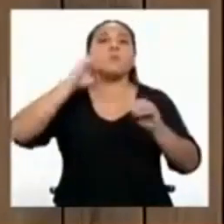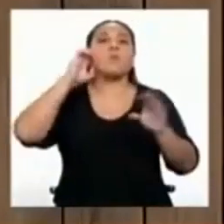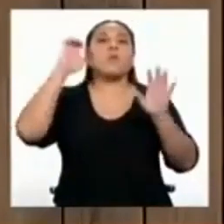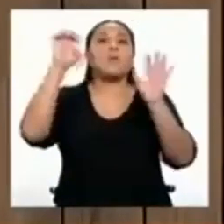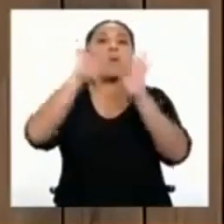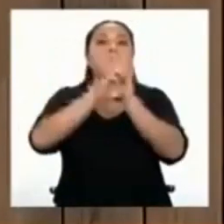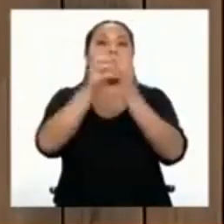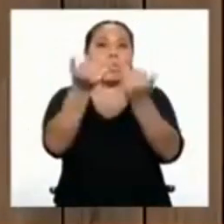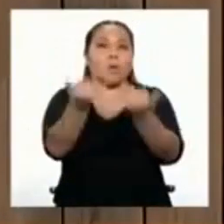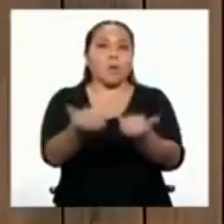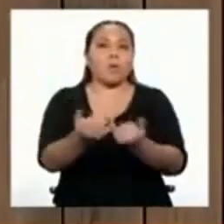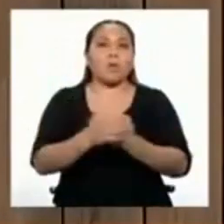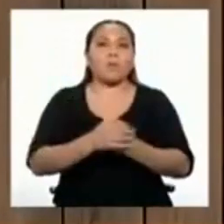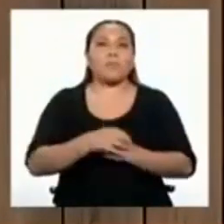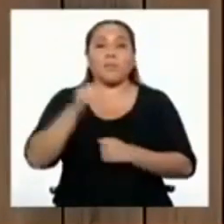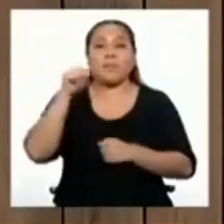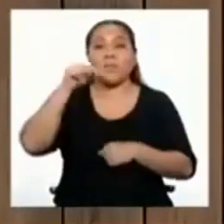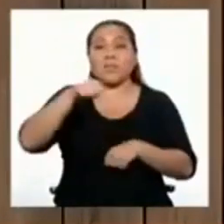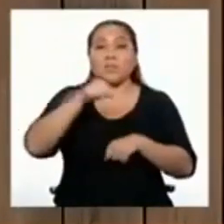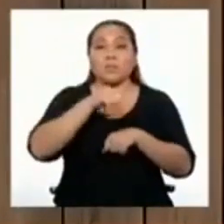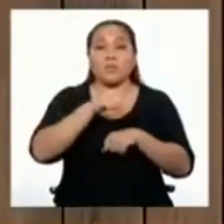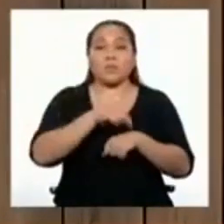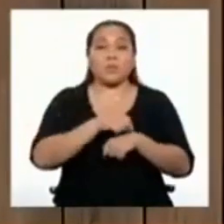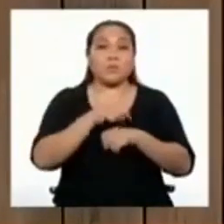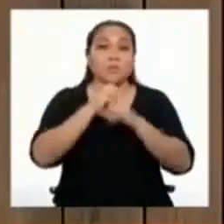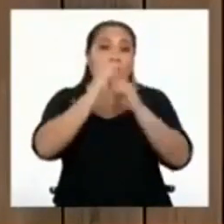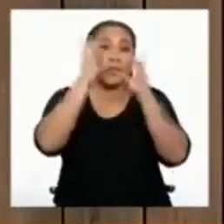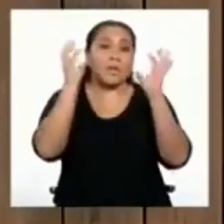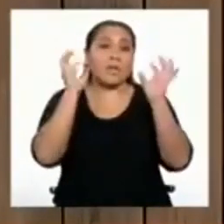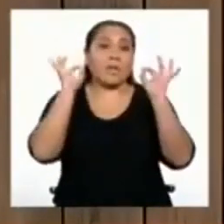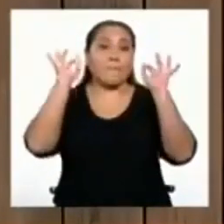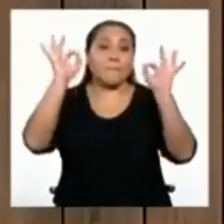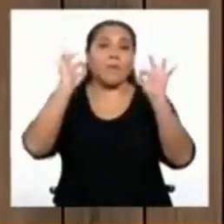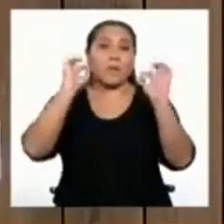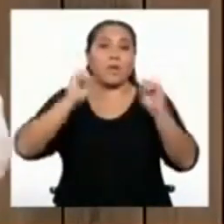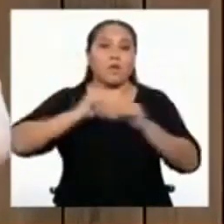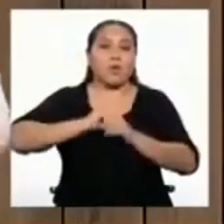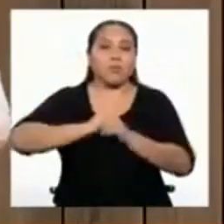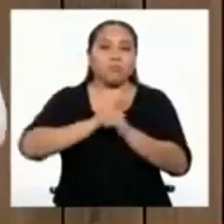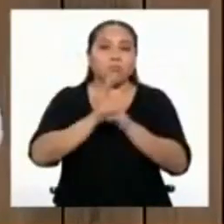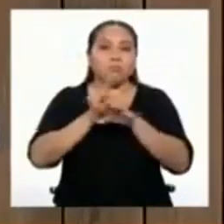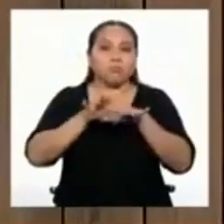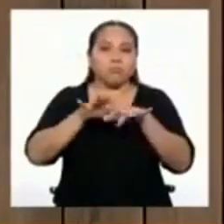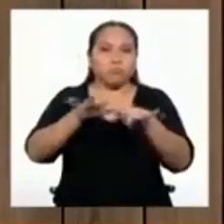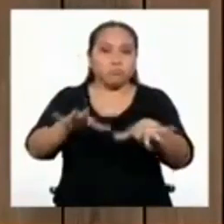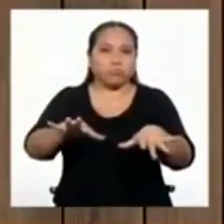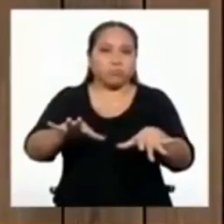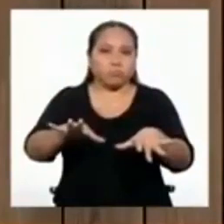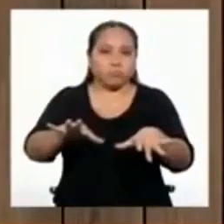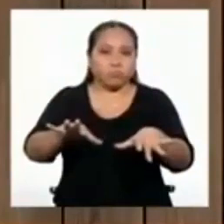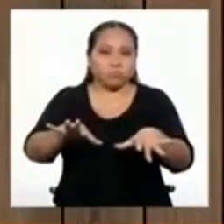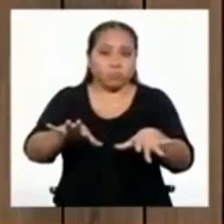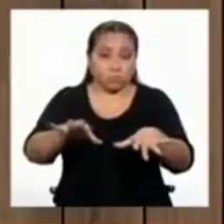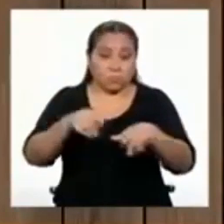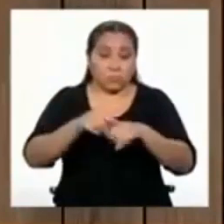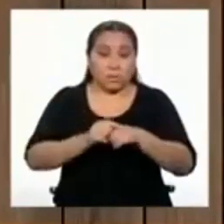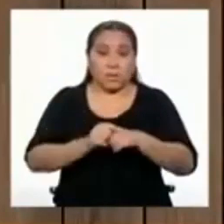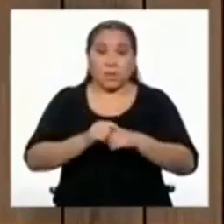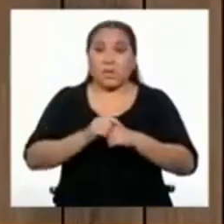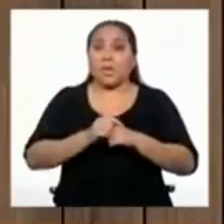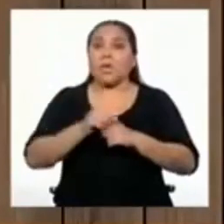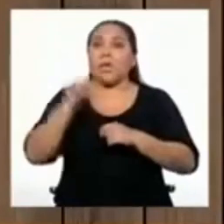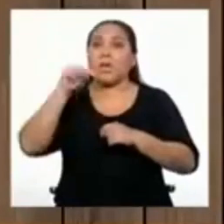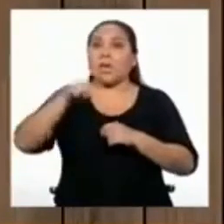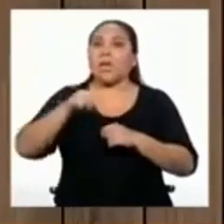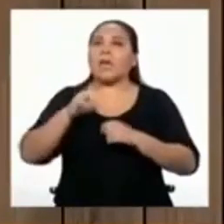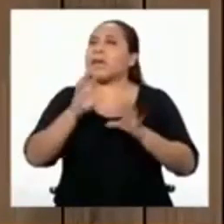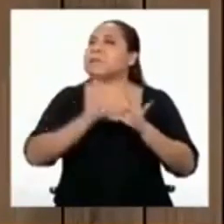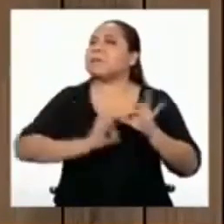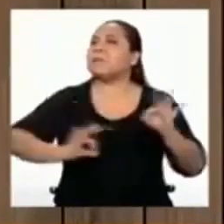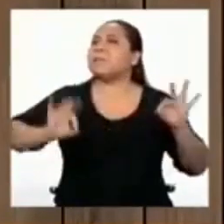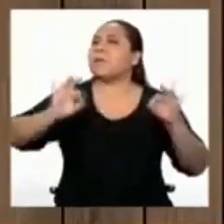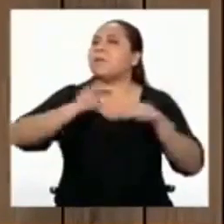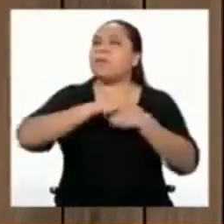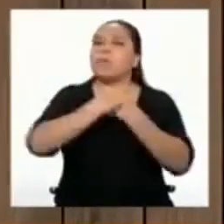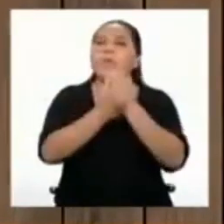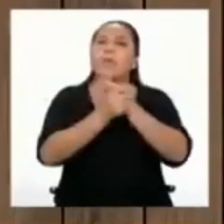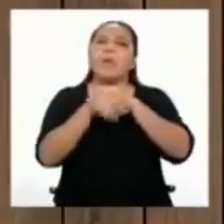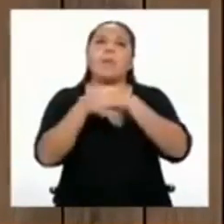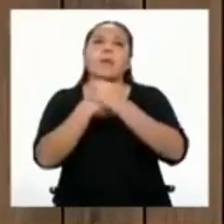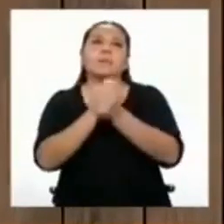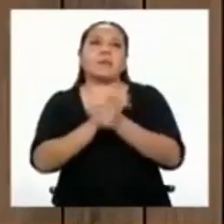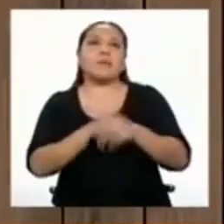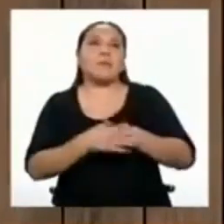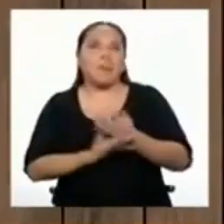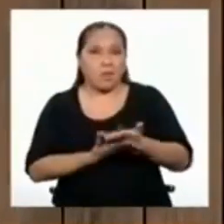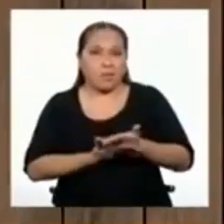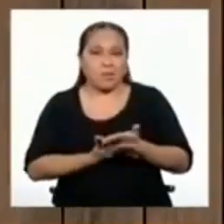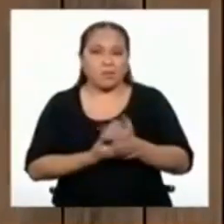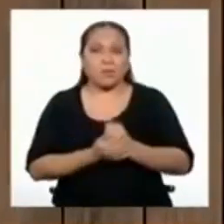actual. En estos días de peligro de contagio de coronavirus, lavarse las manos es fundamental. Y sin el servicio